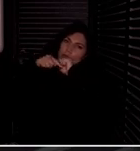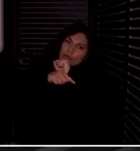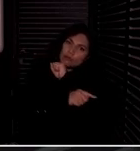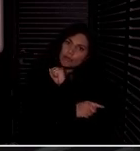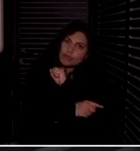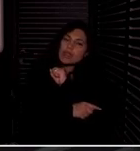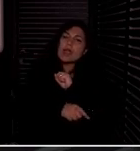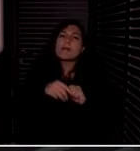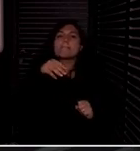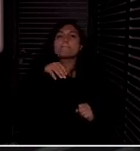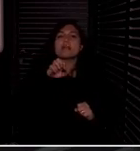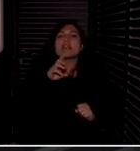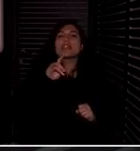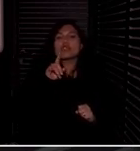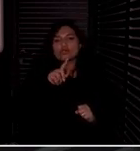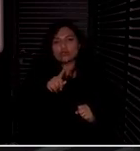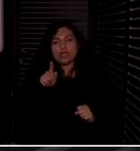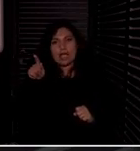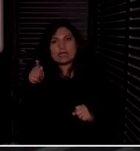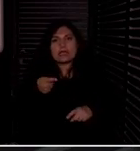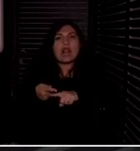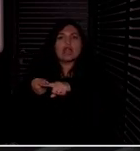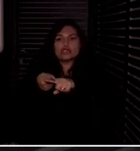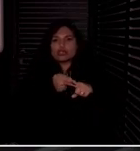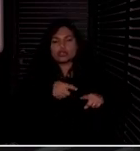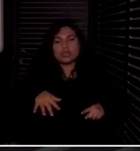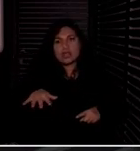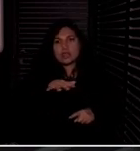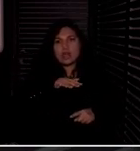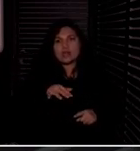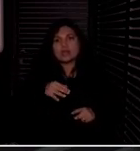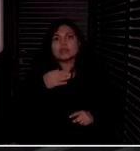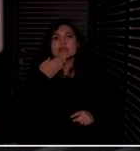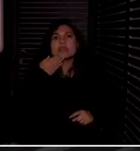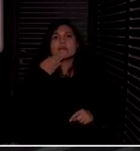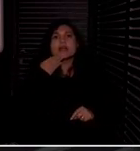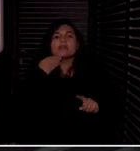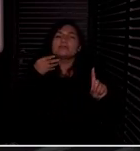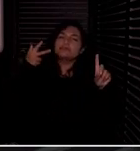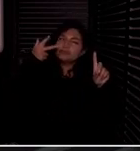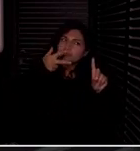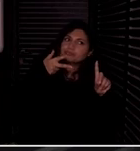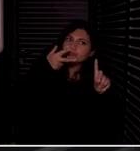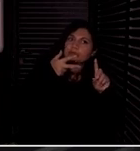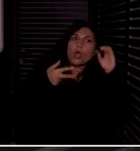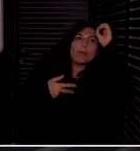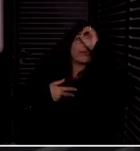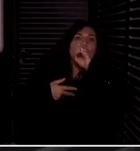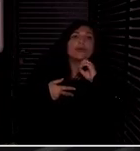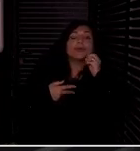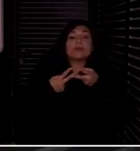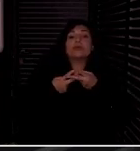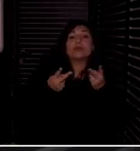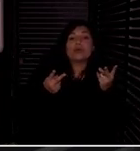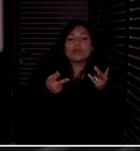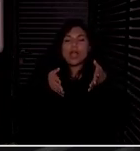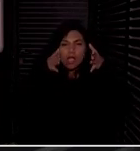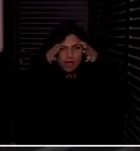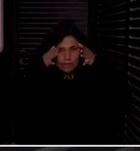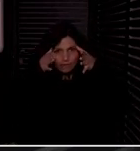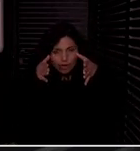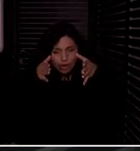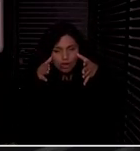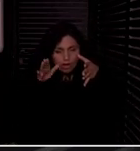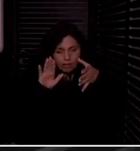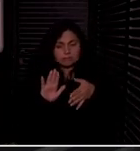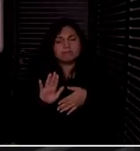la sociedad y su influencia en la formación de la opinión pública. Su enfoque y compromiso han